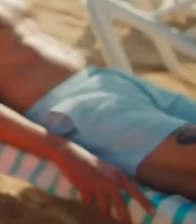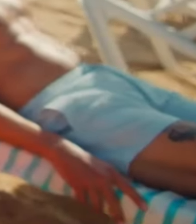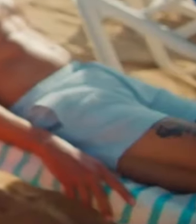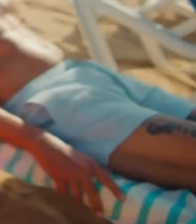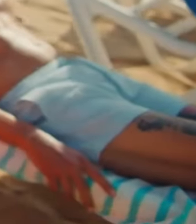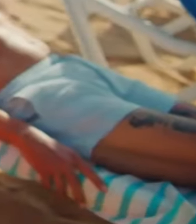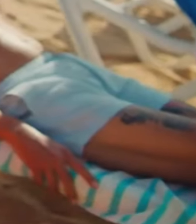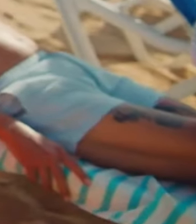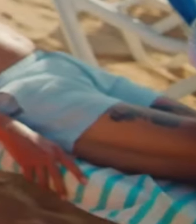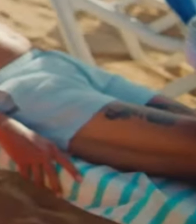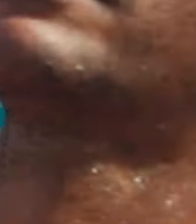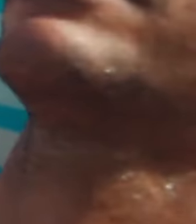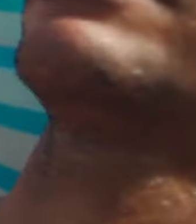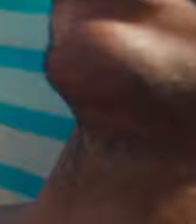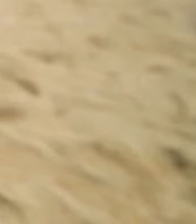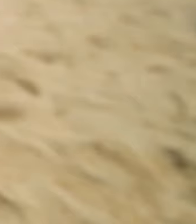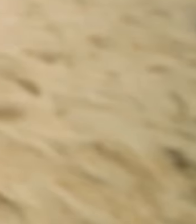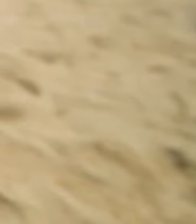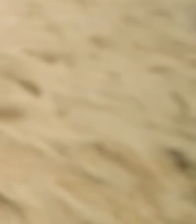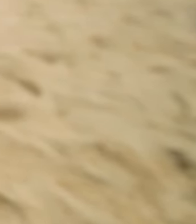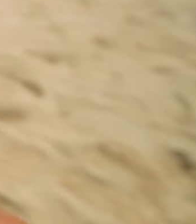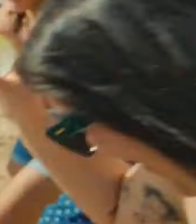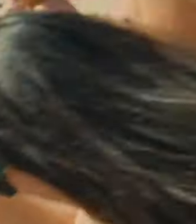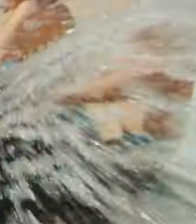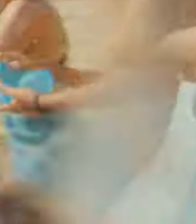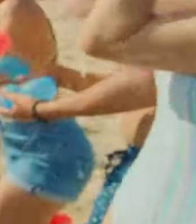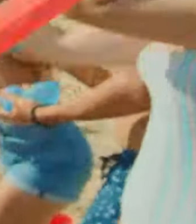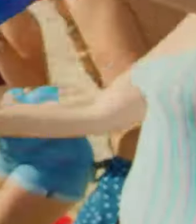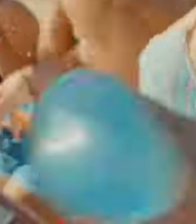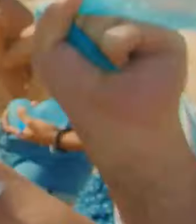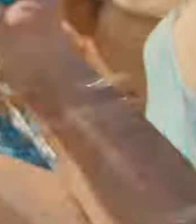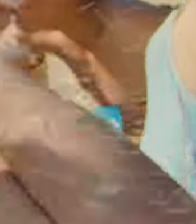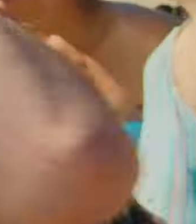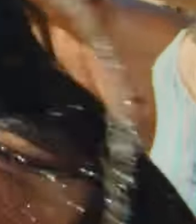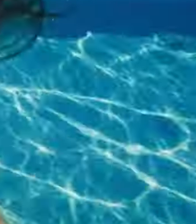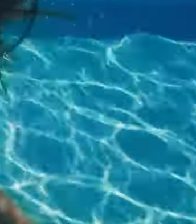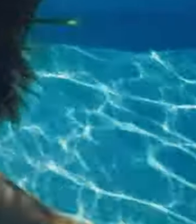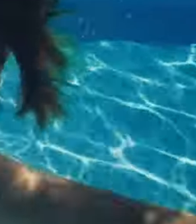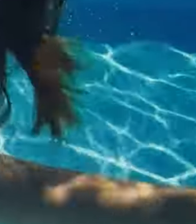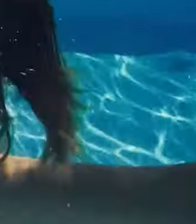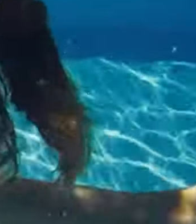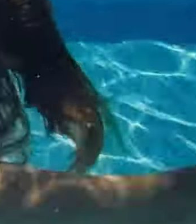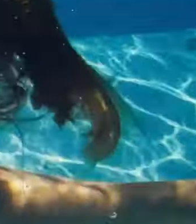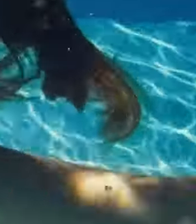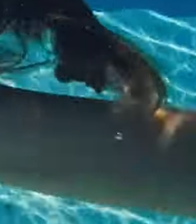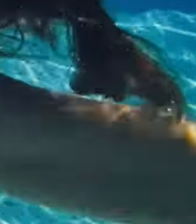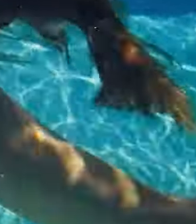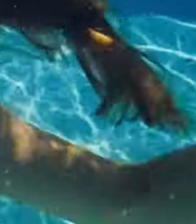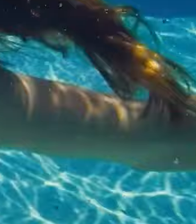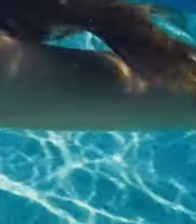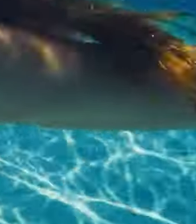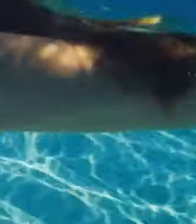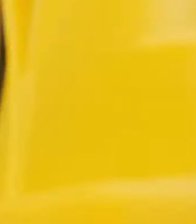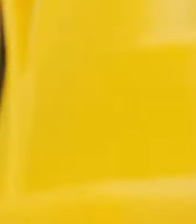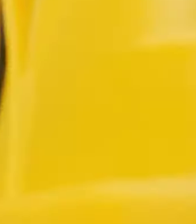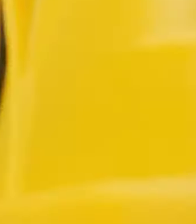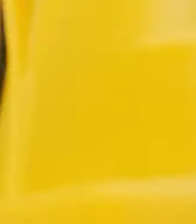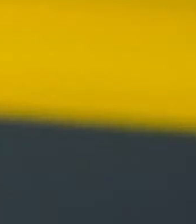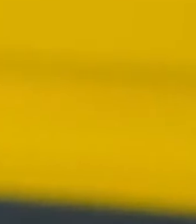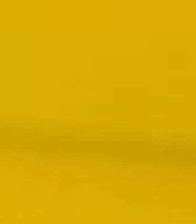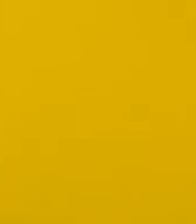En Bezoya, después de 50 años de agua de mineralización muy débil para vivir muy fuerte, sabemos que somos muy de cantar hasta debajo del agua.